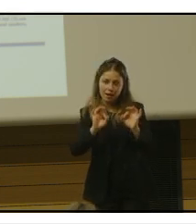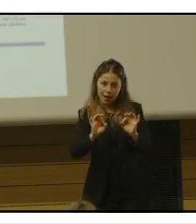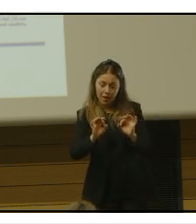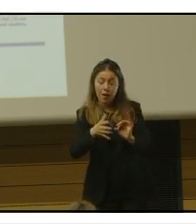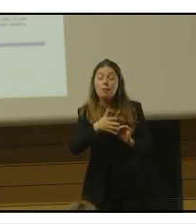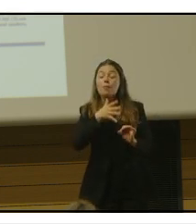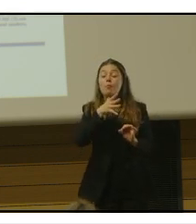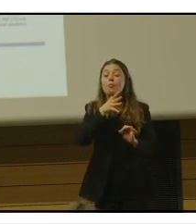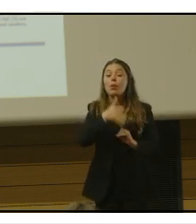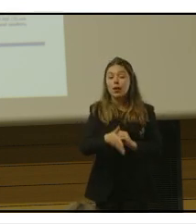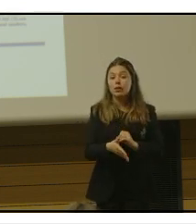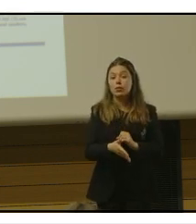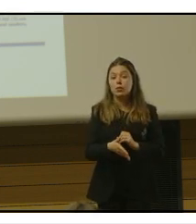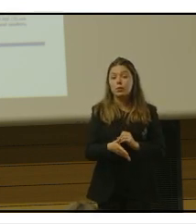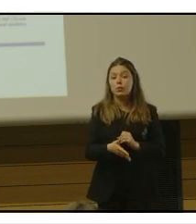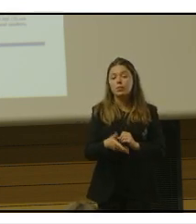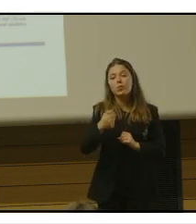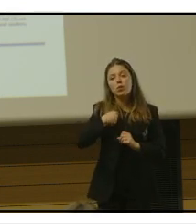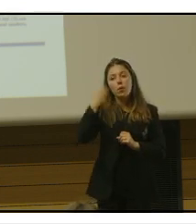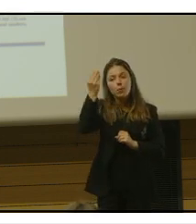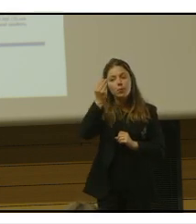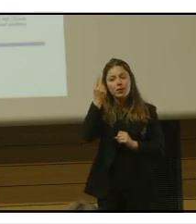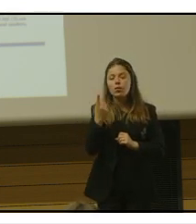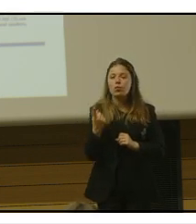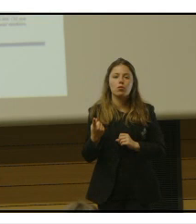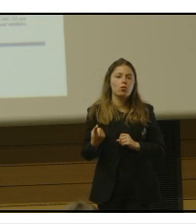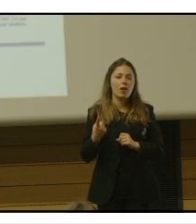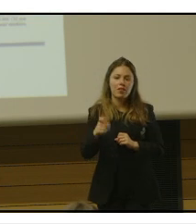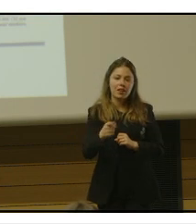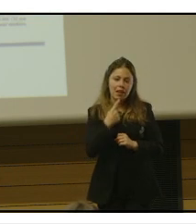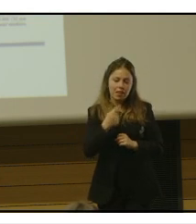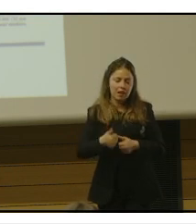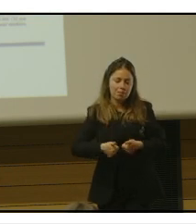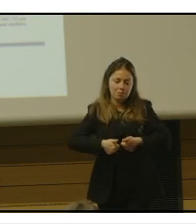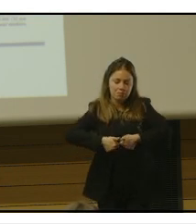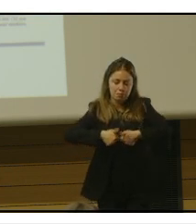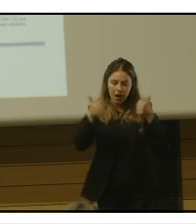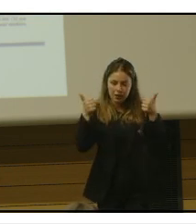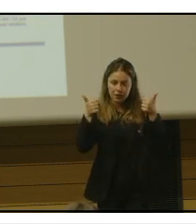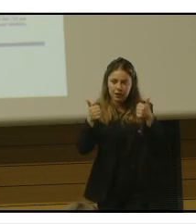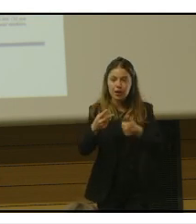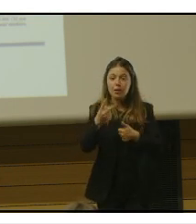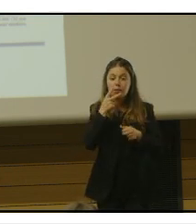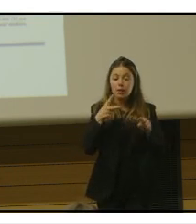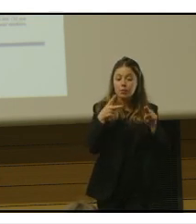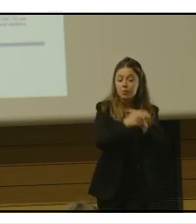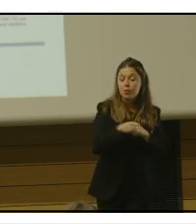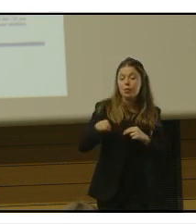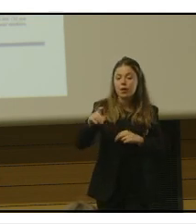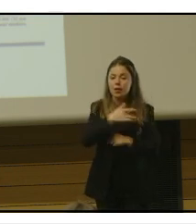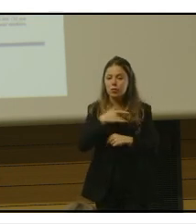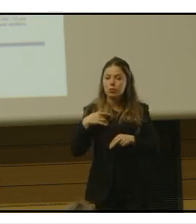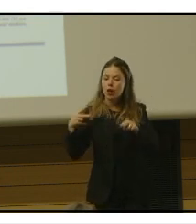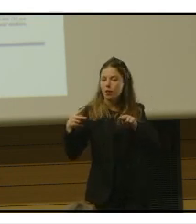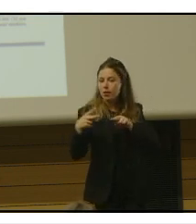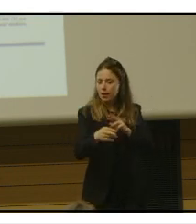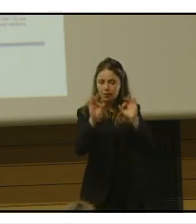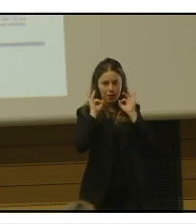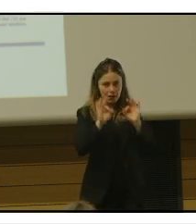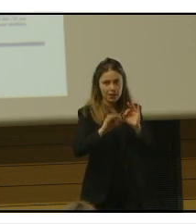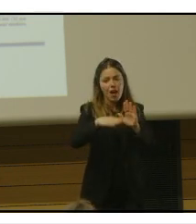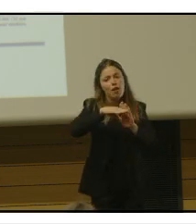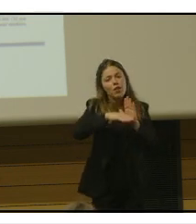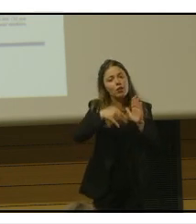tanto, bueno, pues yo creo que no hace falta decir nada más. Evitando el tabaco se evita el cáncer de pulmón. Los otros factores de riesgo